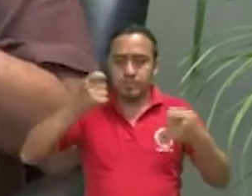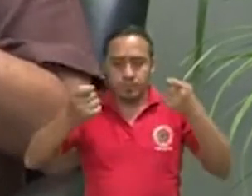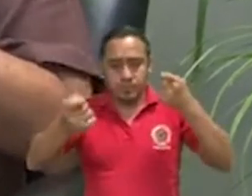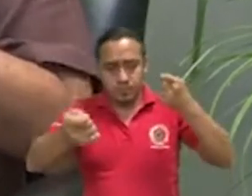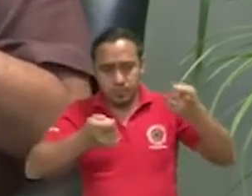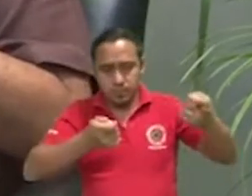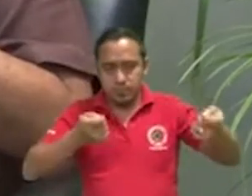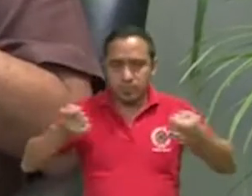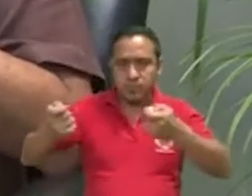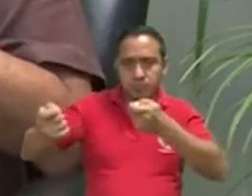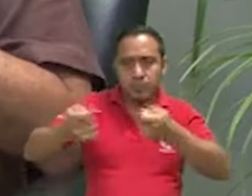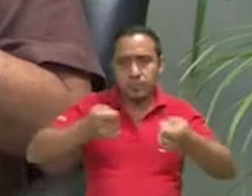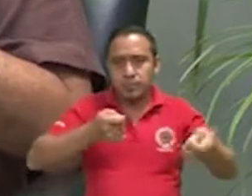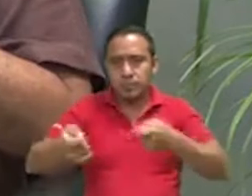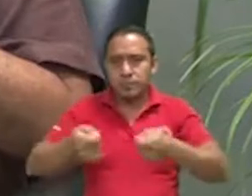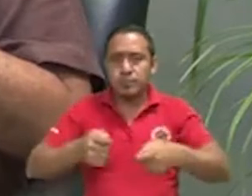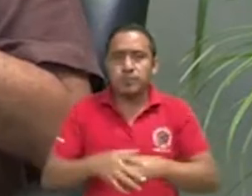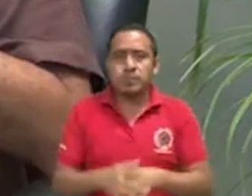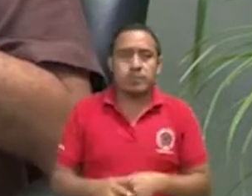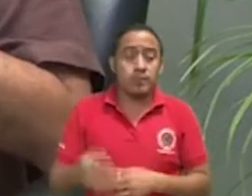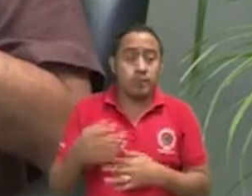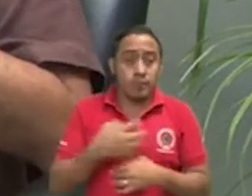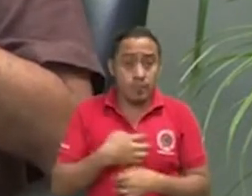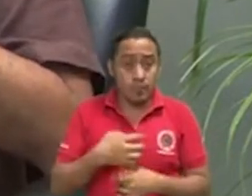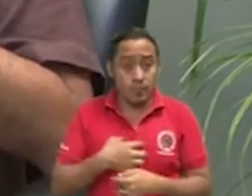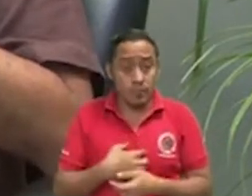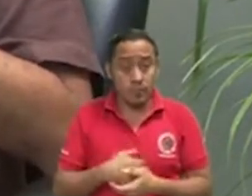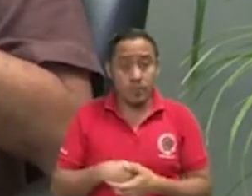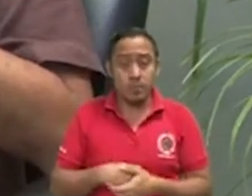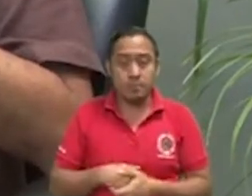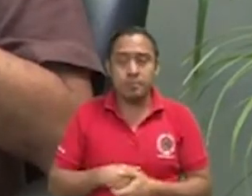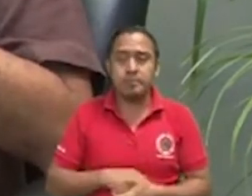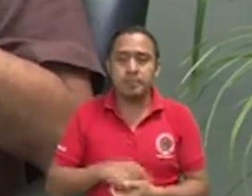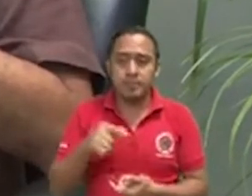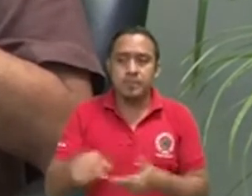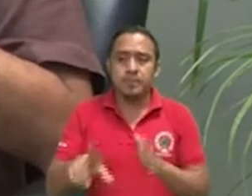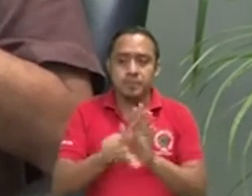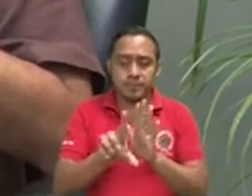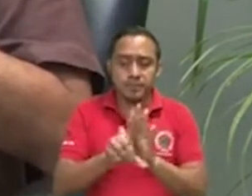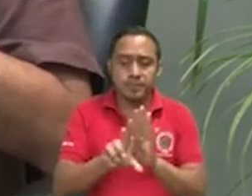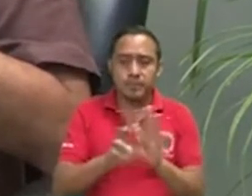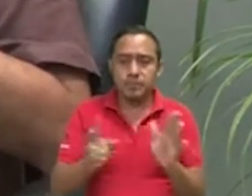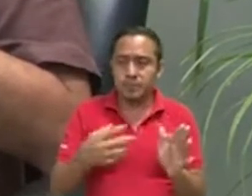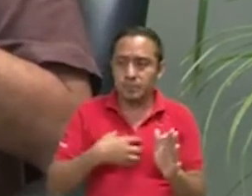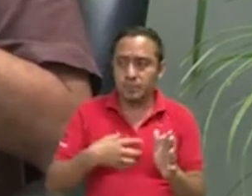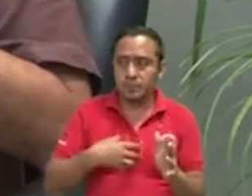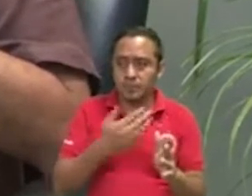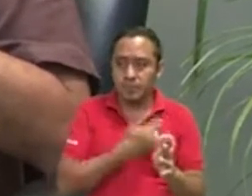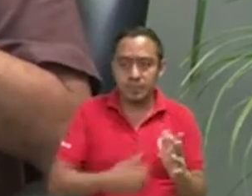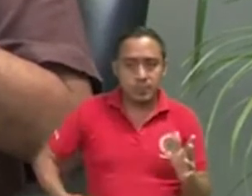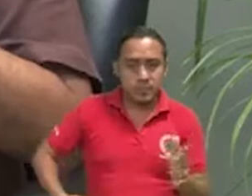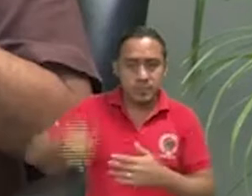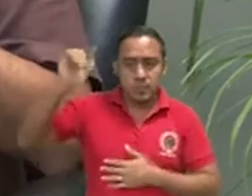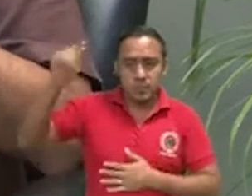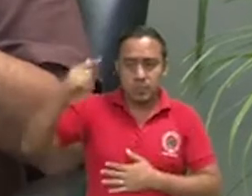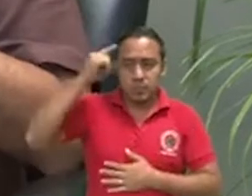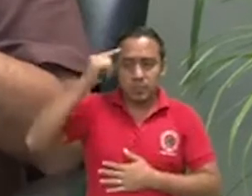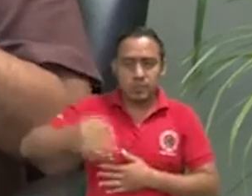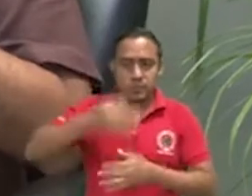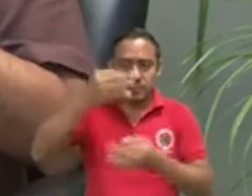direccionar, para regular, para administrar. Esta ley, que es al Ministerio de Gobernación, y luego también nos